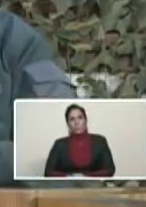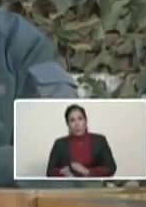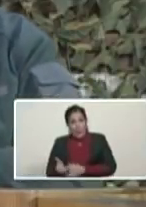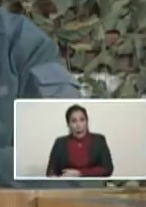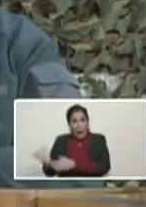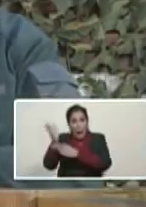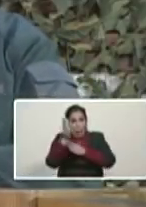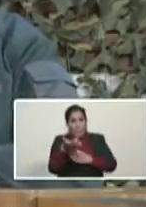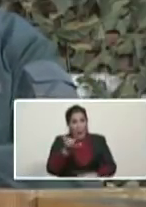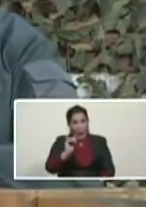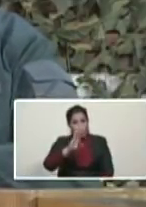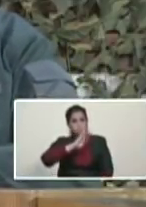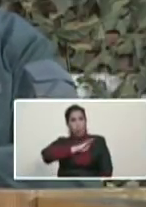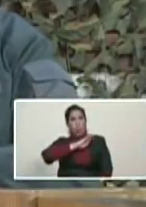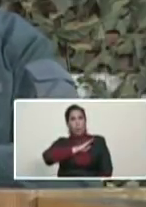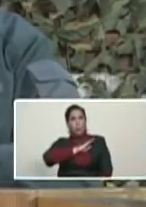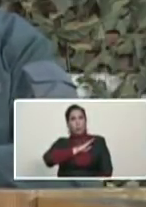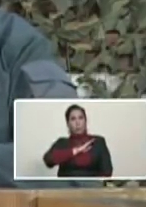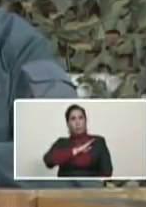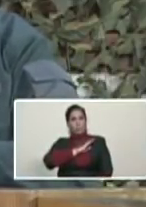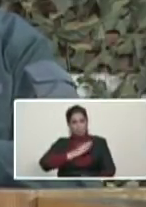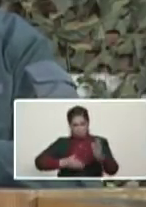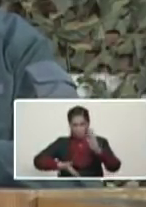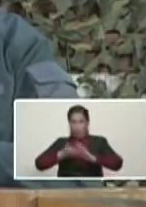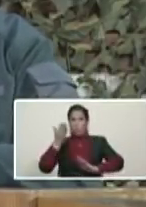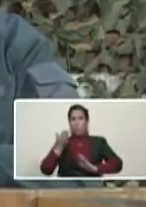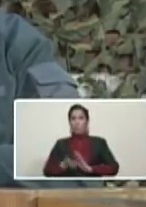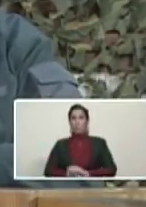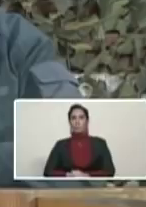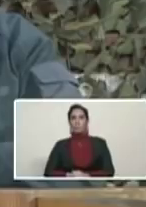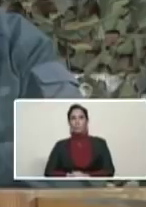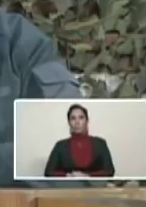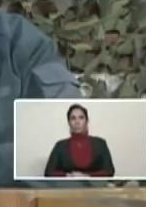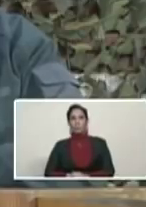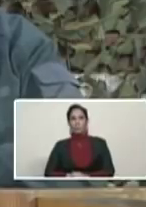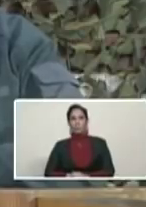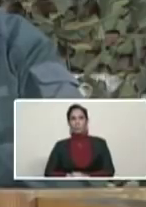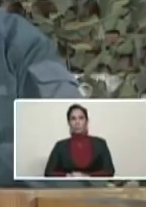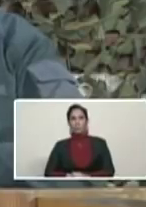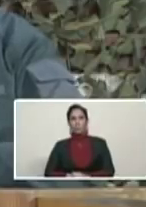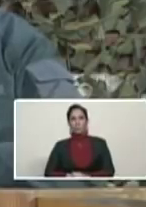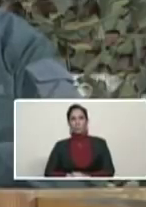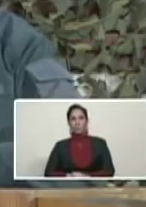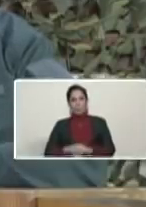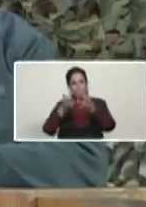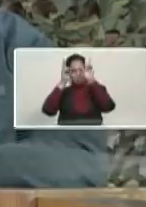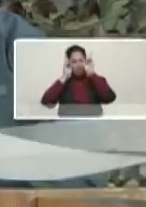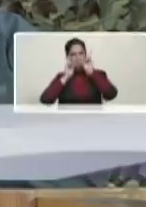en las manos, vamos a tenerlas bien mantenidas,